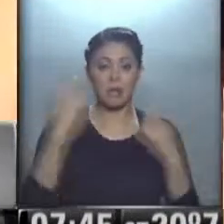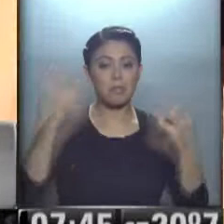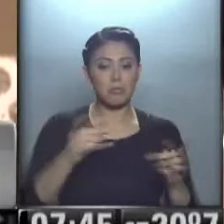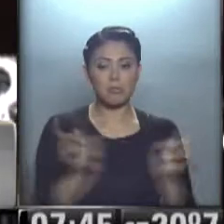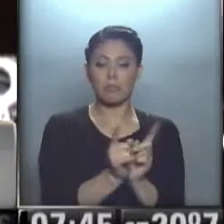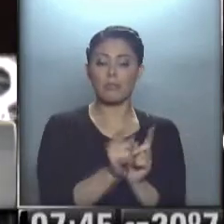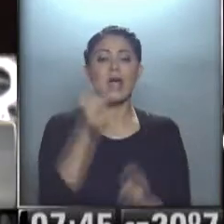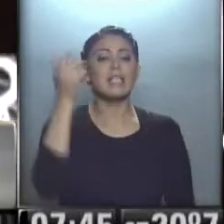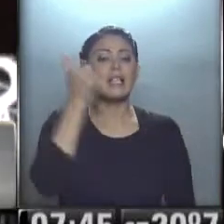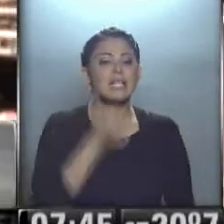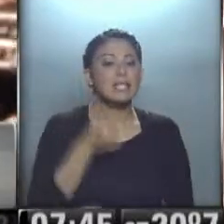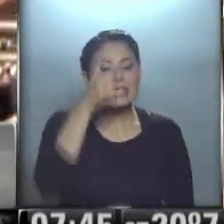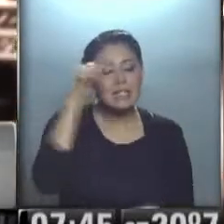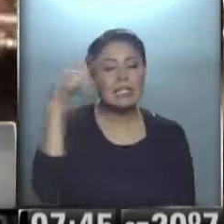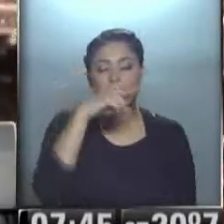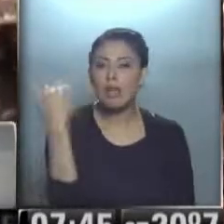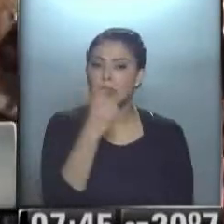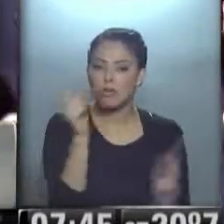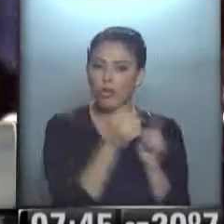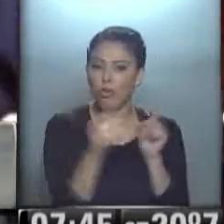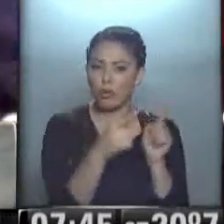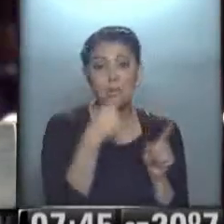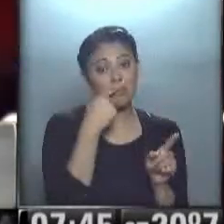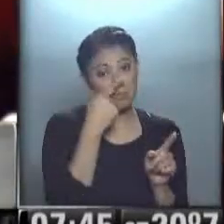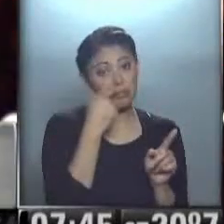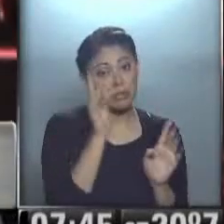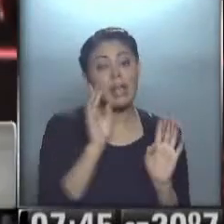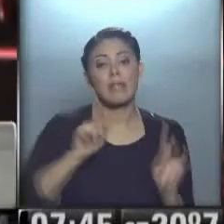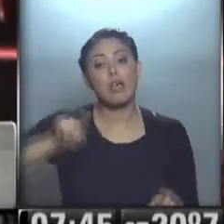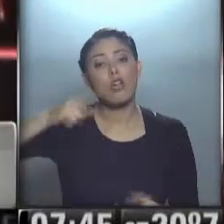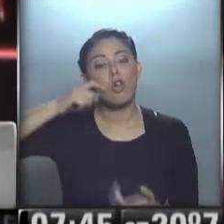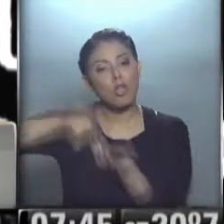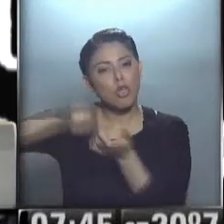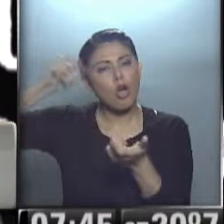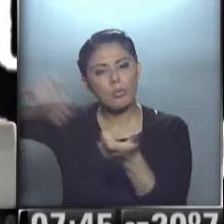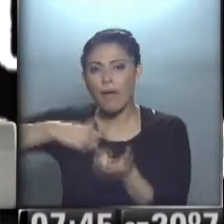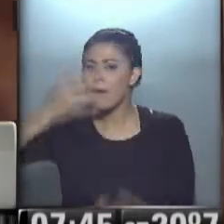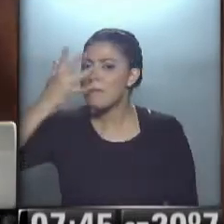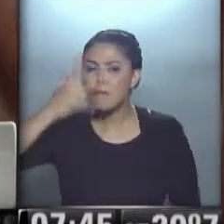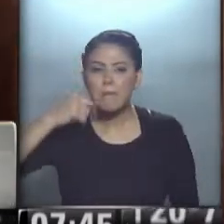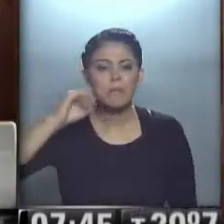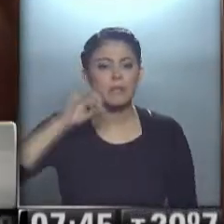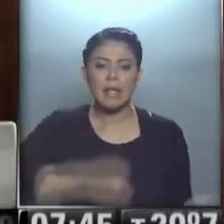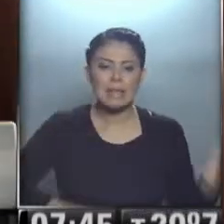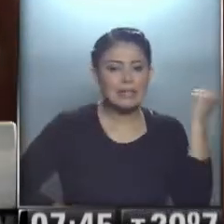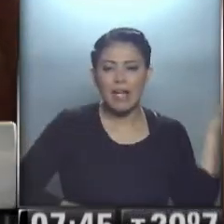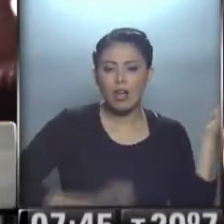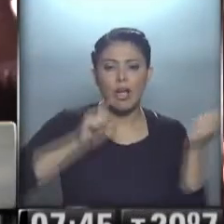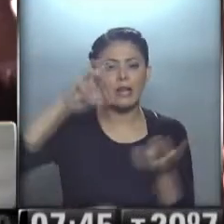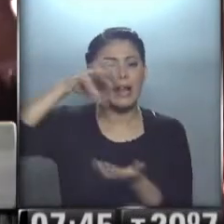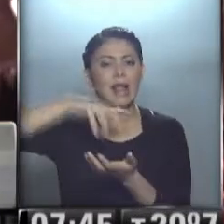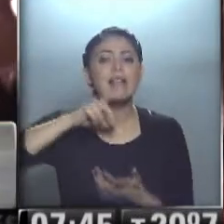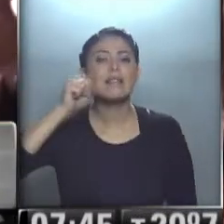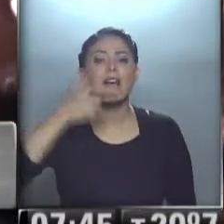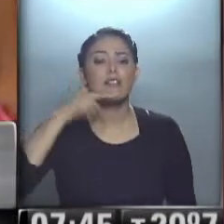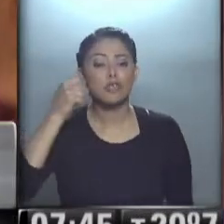contundente, 67 minutos, muy interesante. Y si hablamos de interesantes, este documental realmente me encantó. Se llama Tango en el Tazo. Es más, mientras